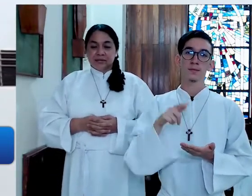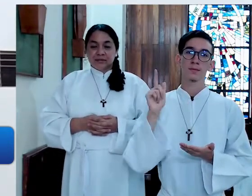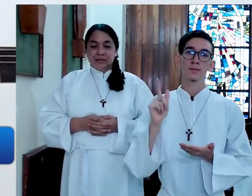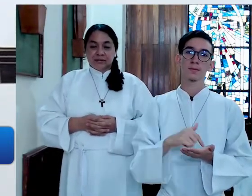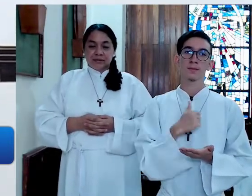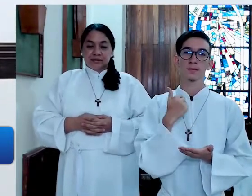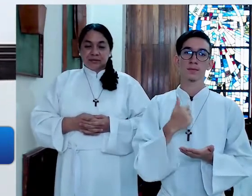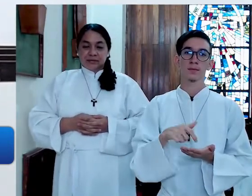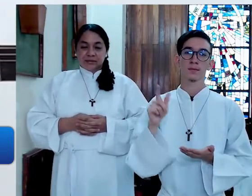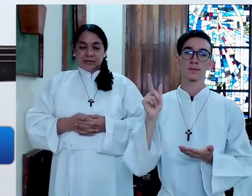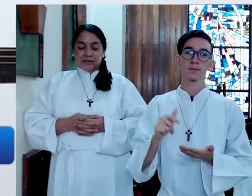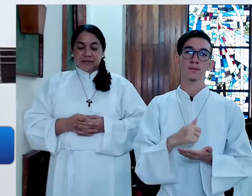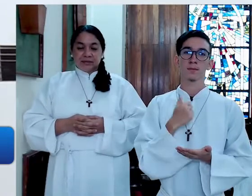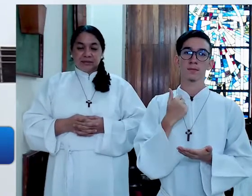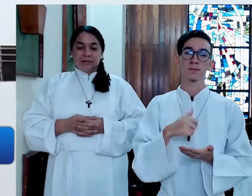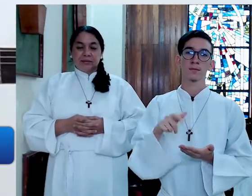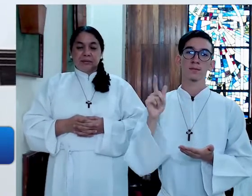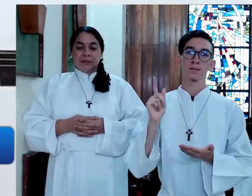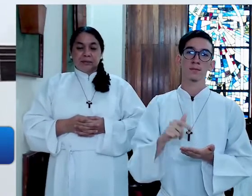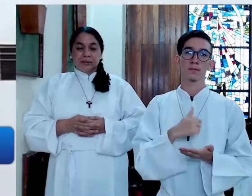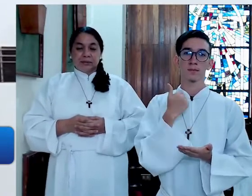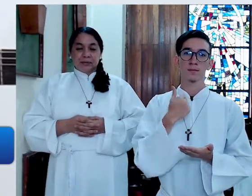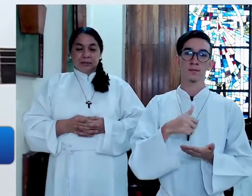Aleluya, aleluya,